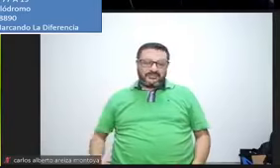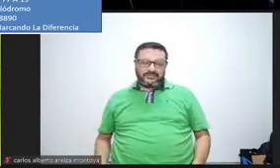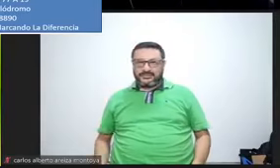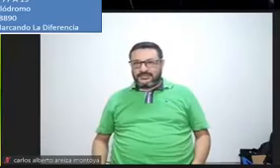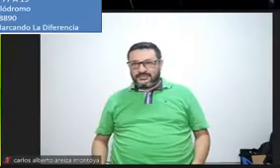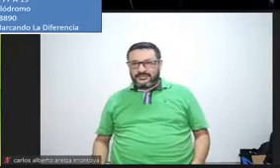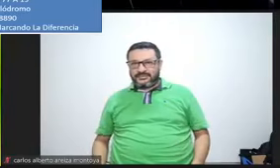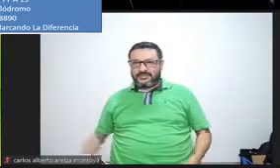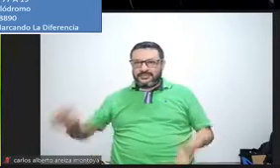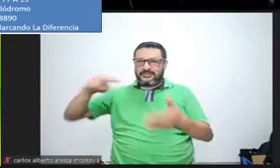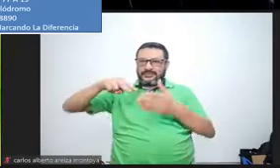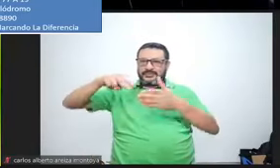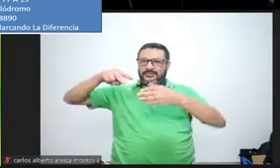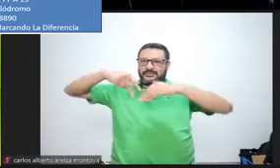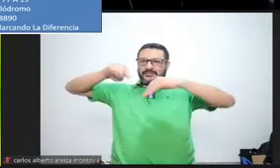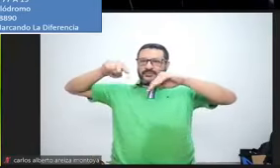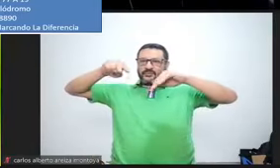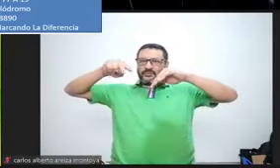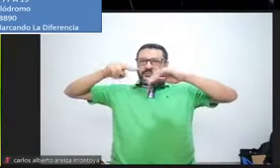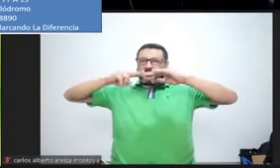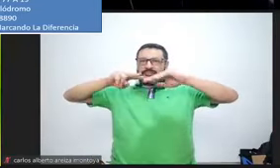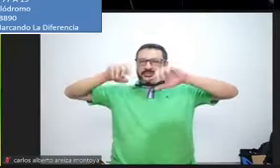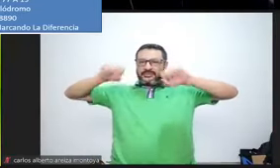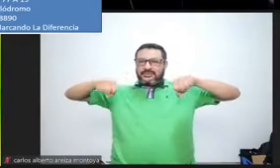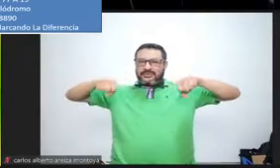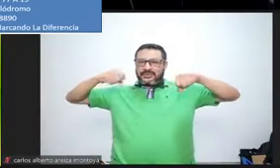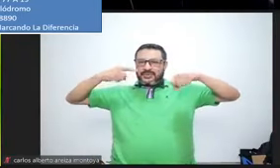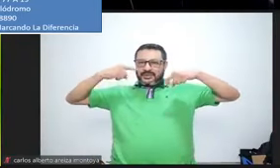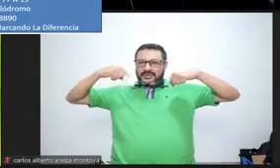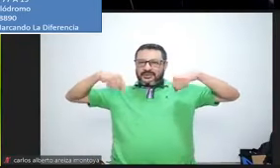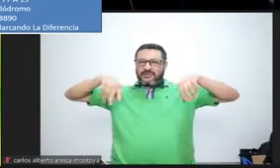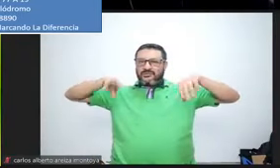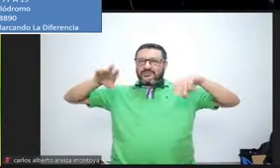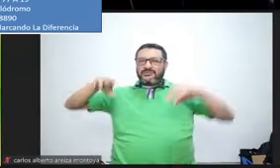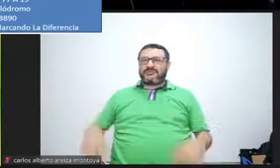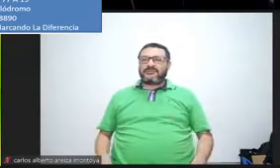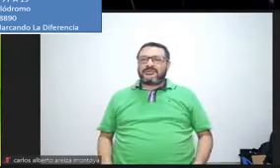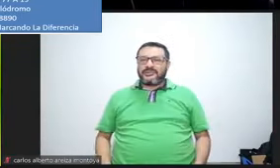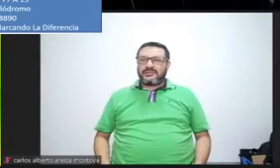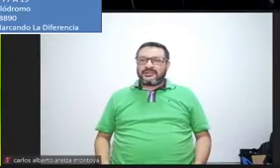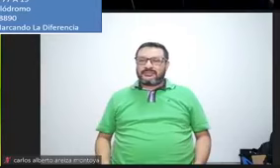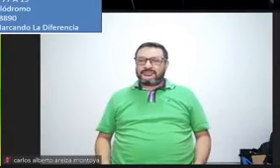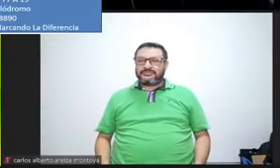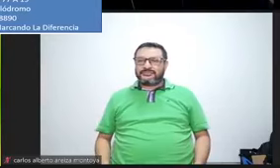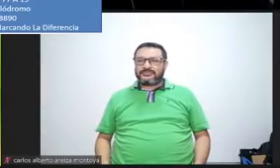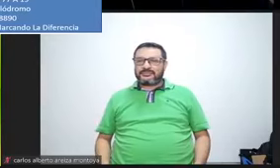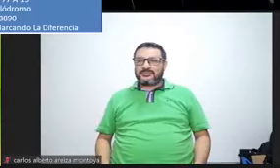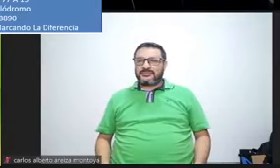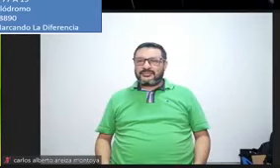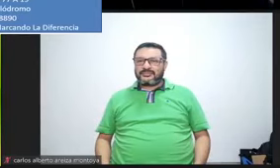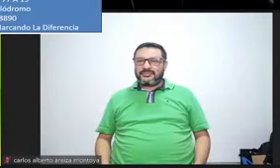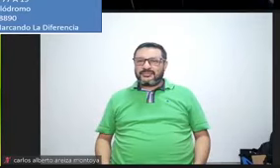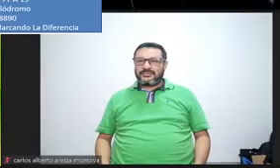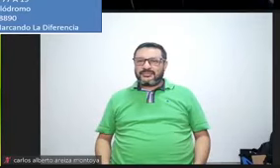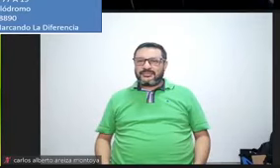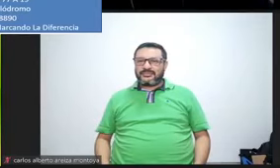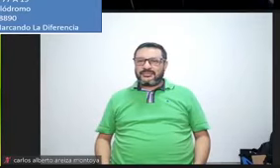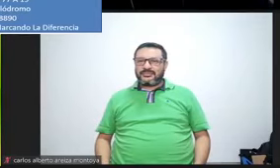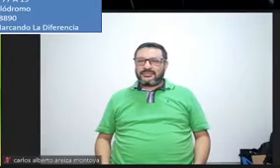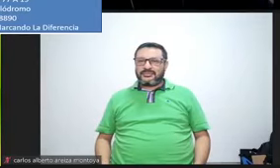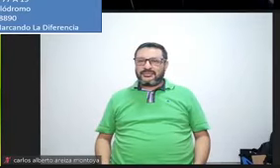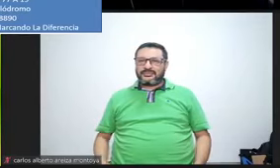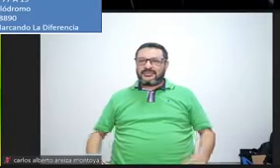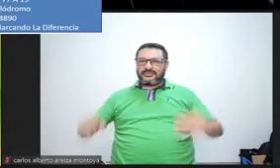saltan y hacen como lo que conocemos folclóricamente como un split o como una espaga,